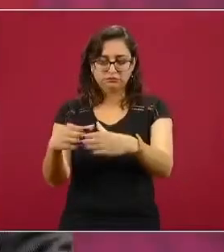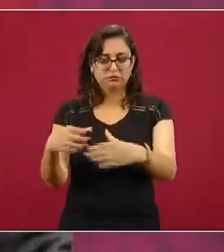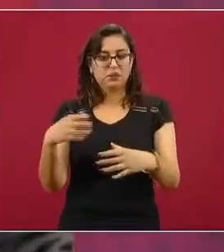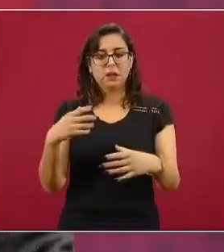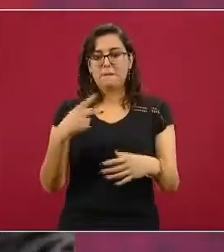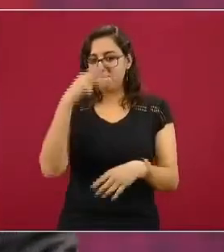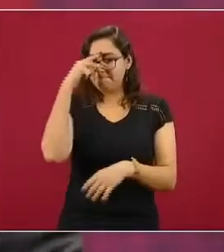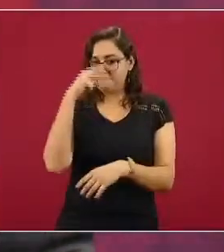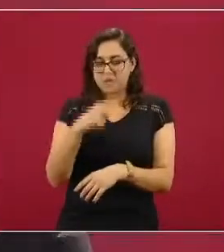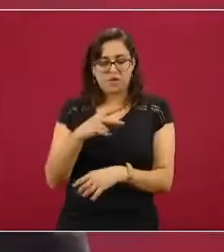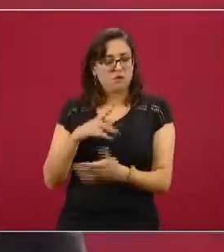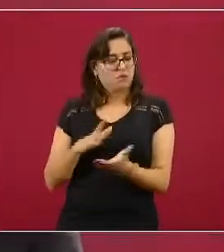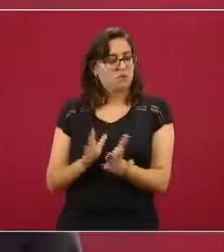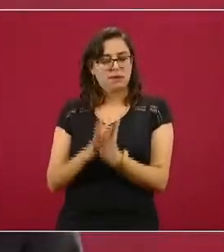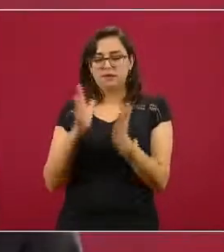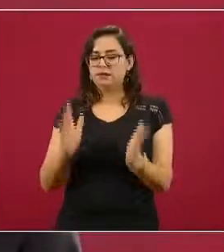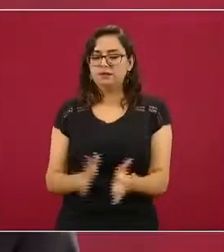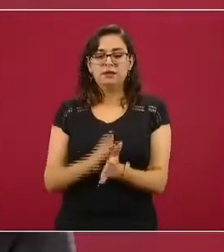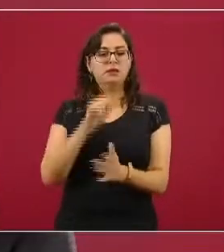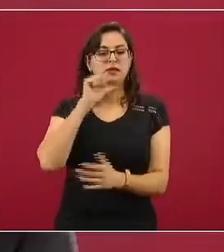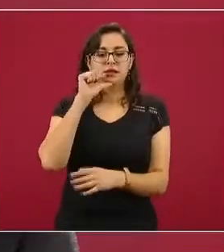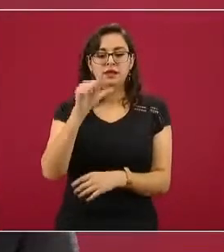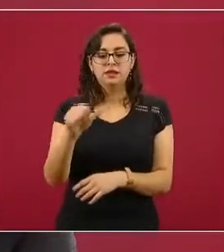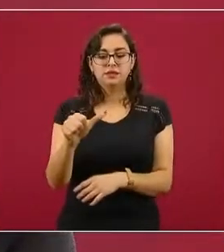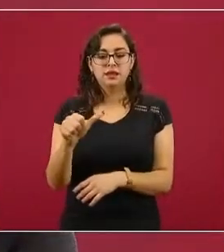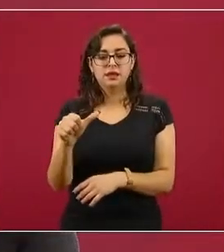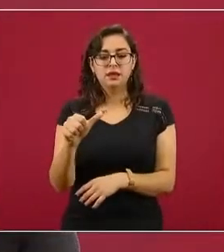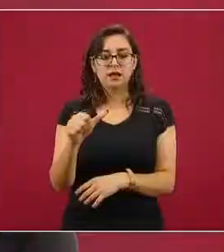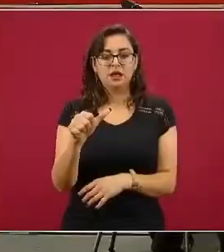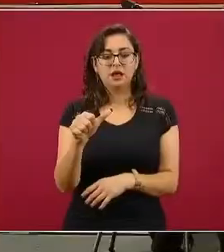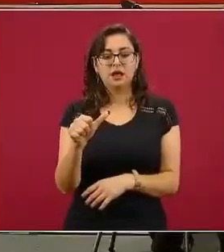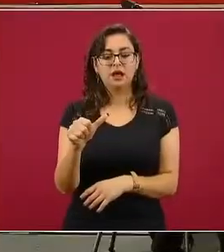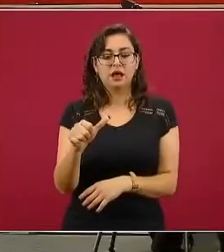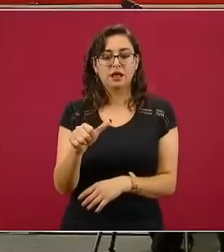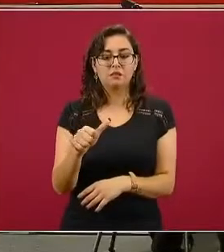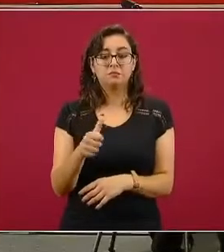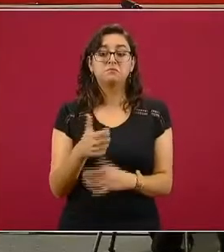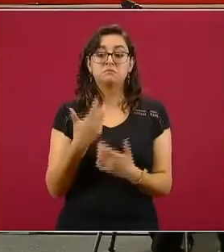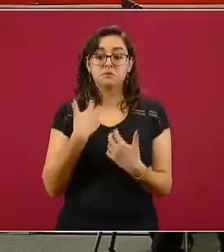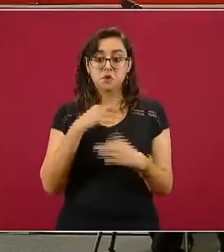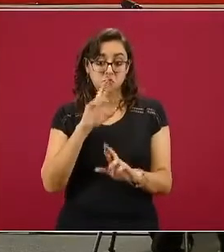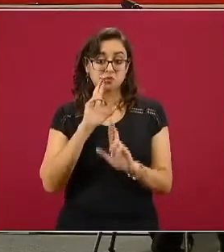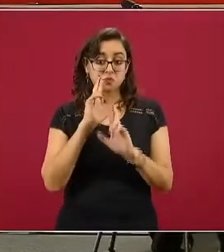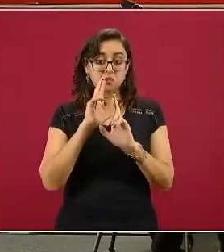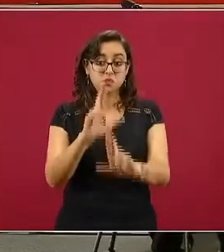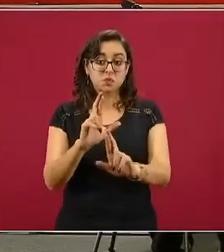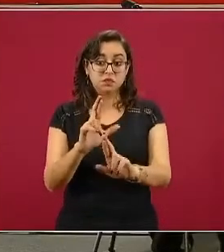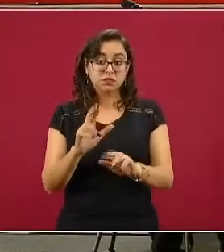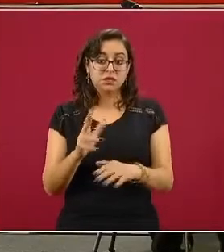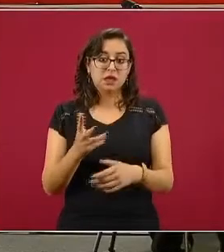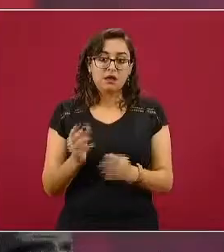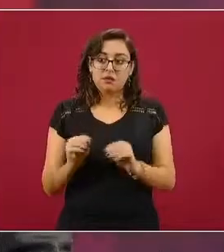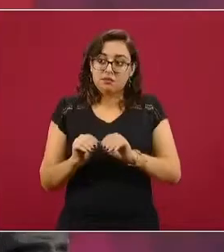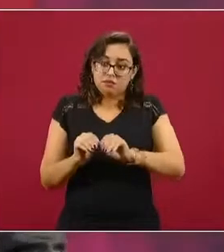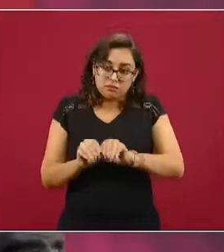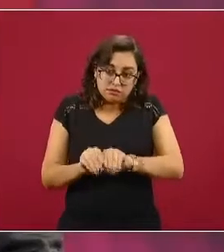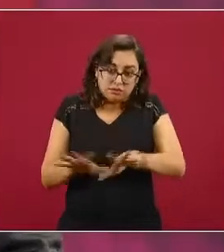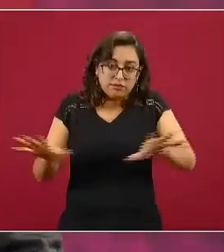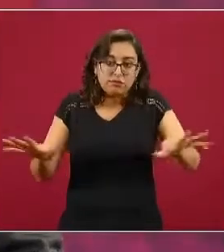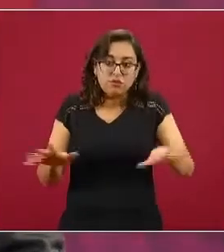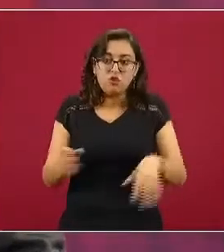el ensayo Solidaridad. Y los resultados, aunque son todavía preliminares ni no se han publicado en las